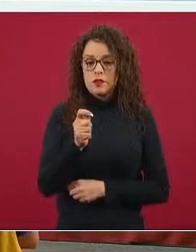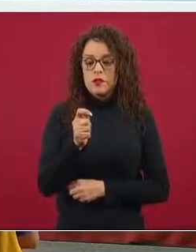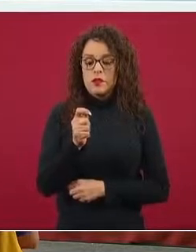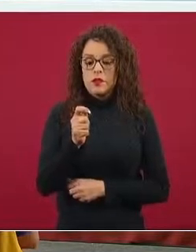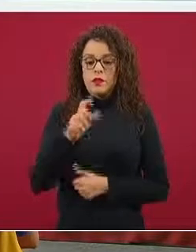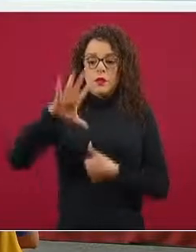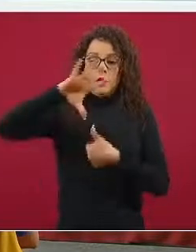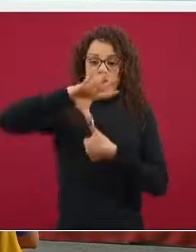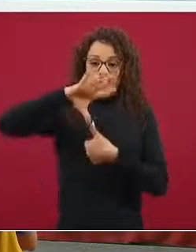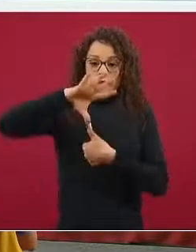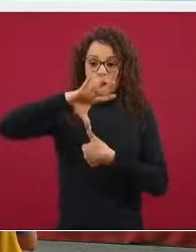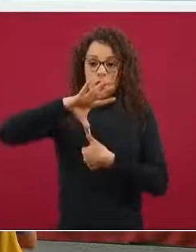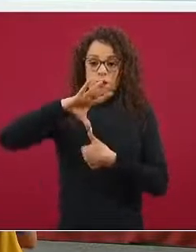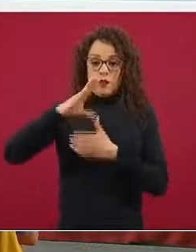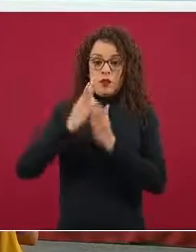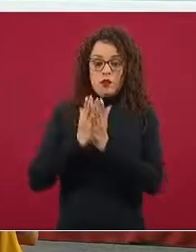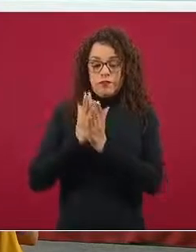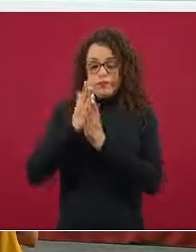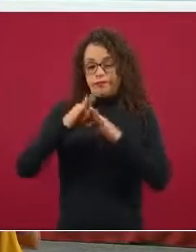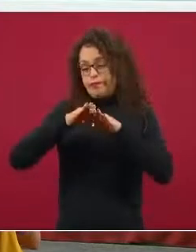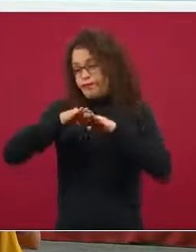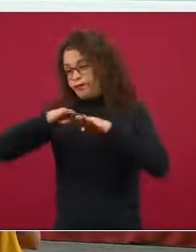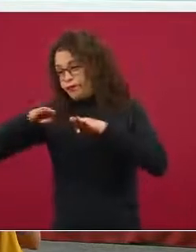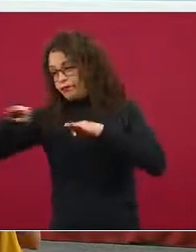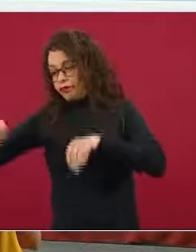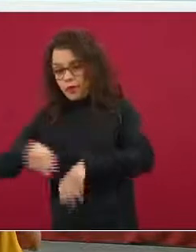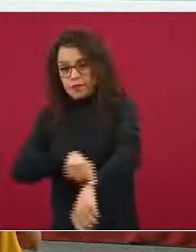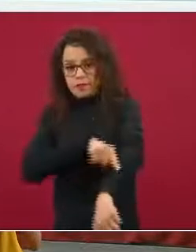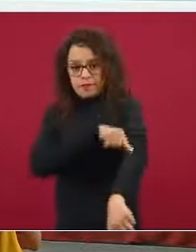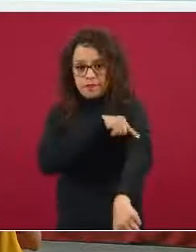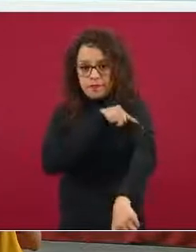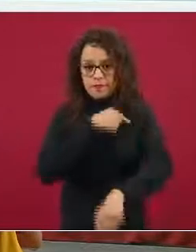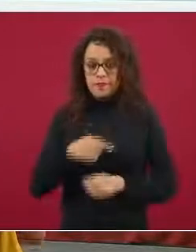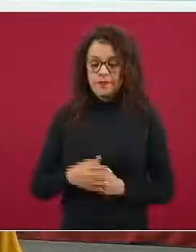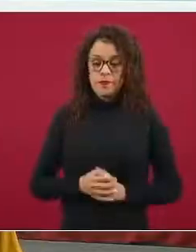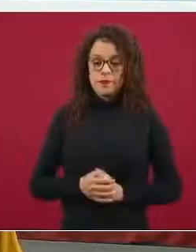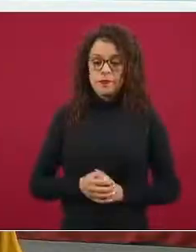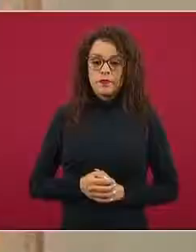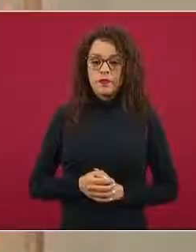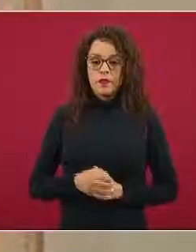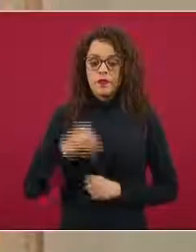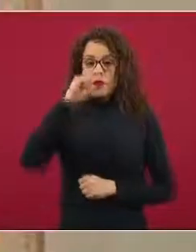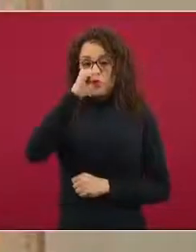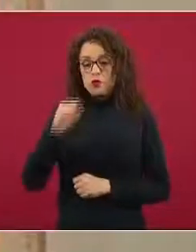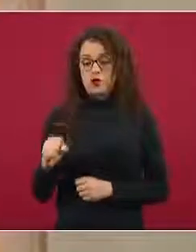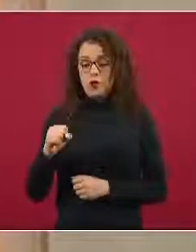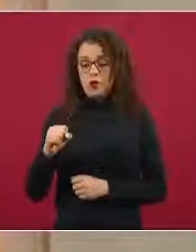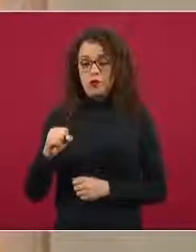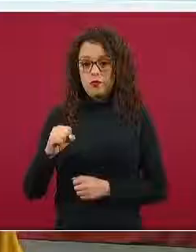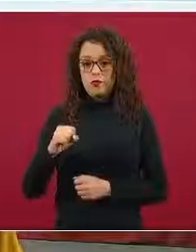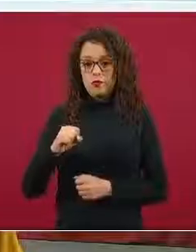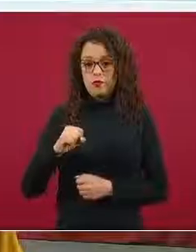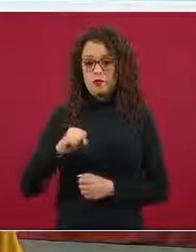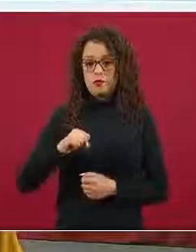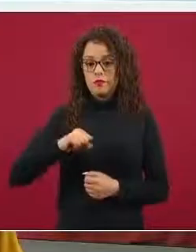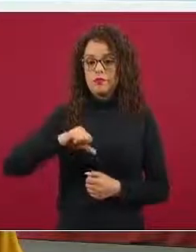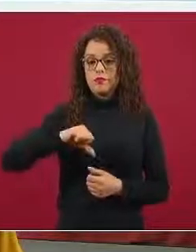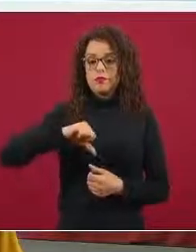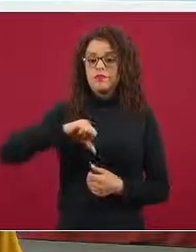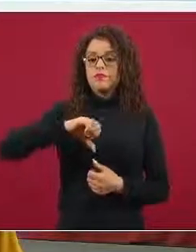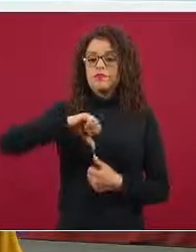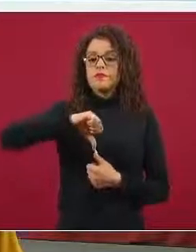Norte digamos que más bien va en una meseta larga, aunque había evidenciado disminución en las últimas semanas. Y la